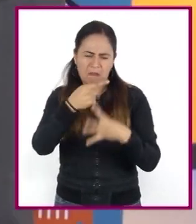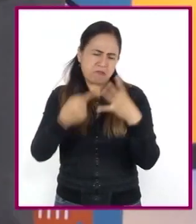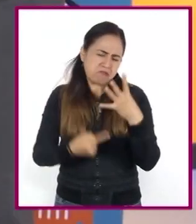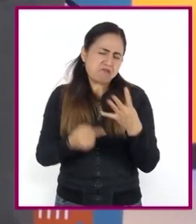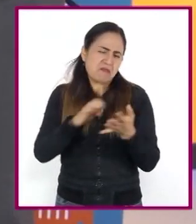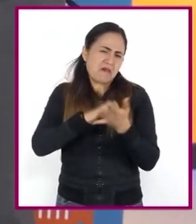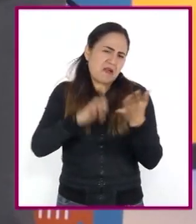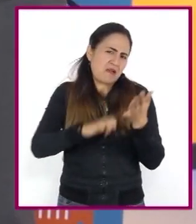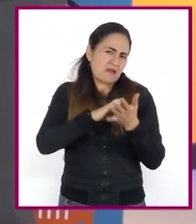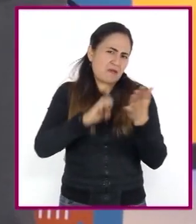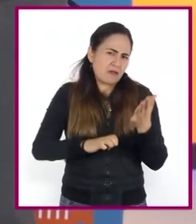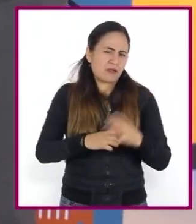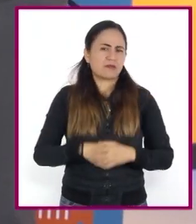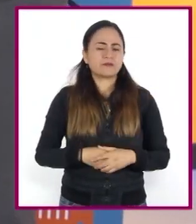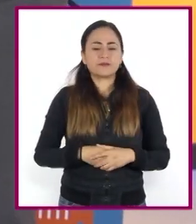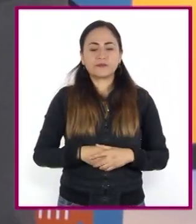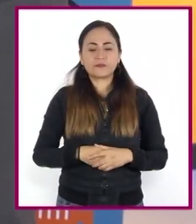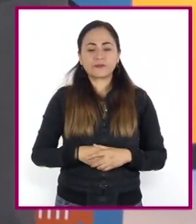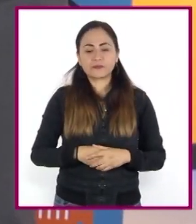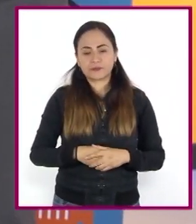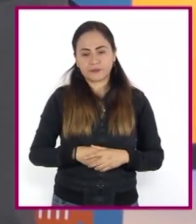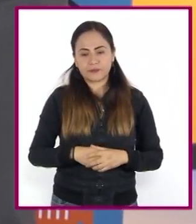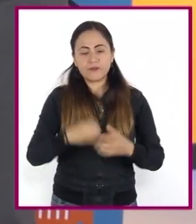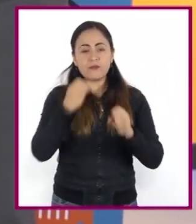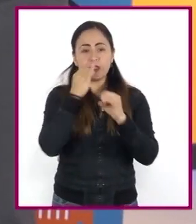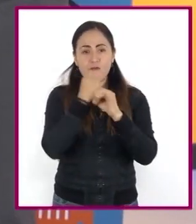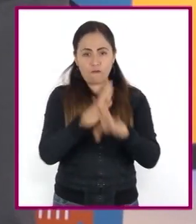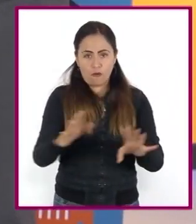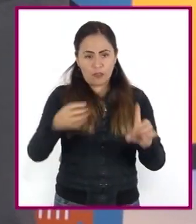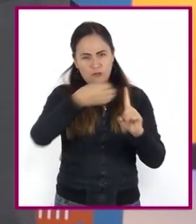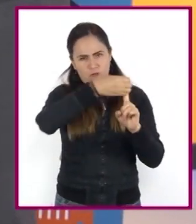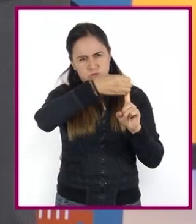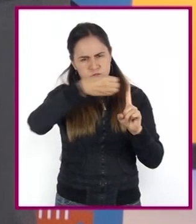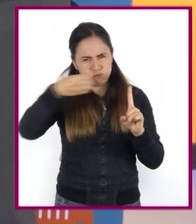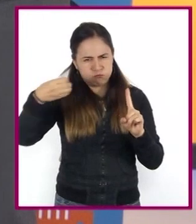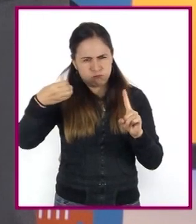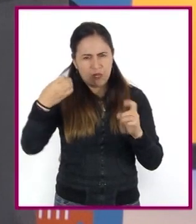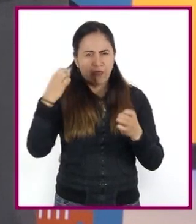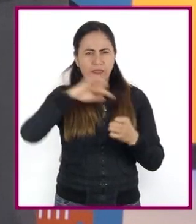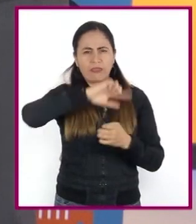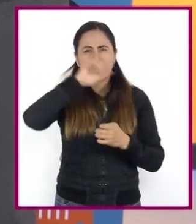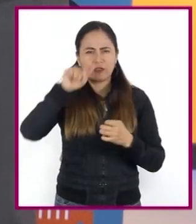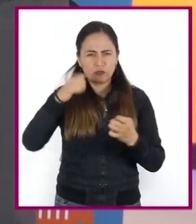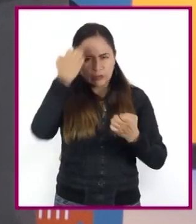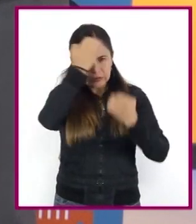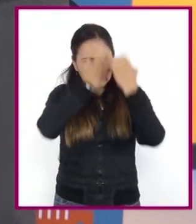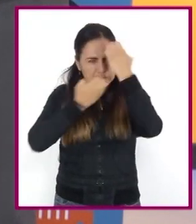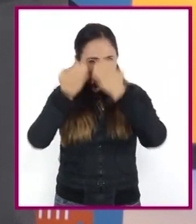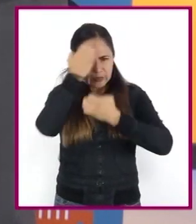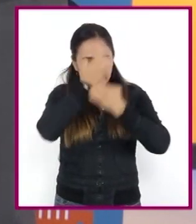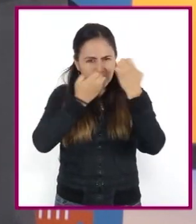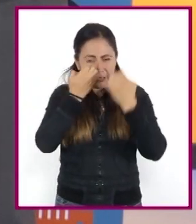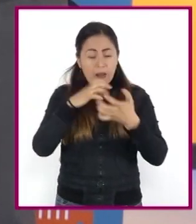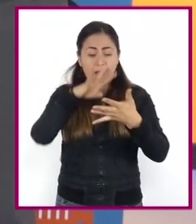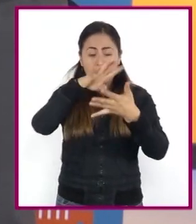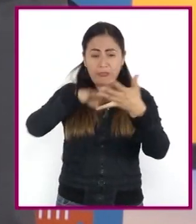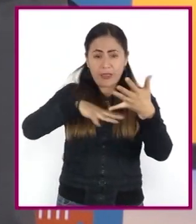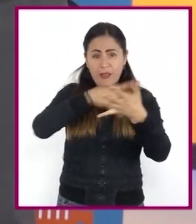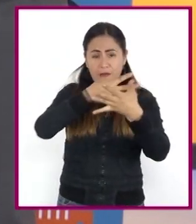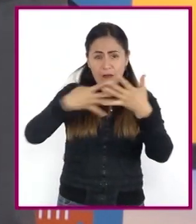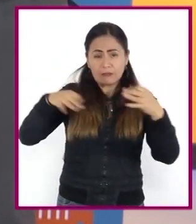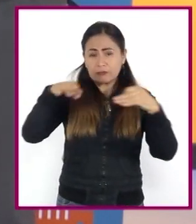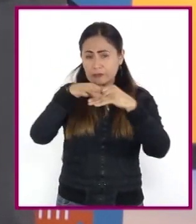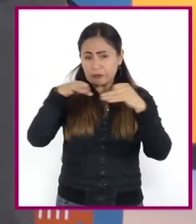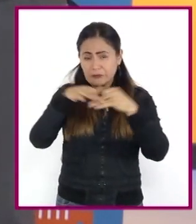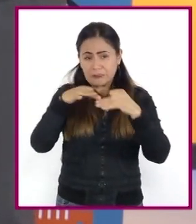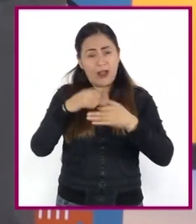algunas. Toda esta información requiere ser analizada y organizada. Para ello, las tablas de frecuencia son un recurso muy